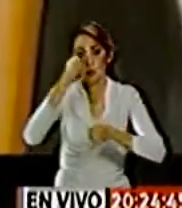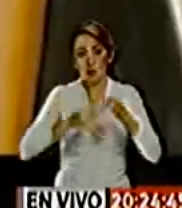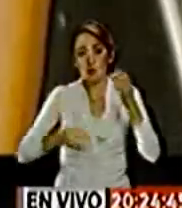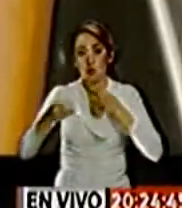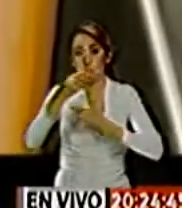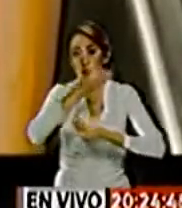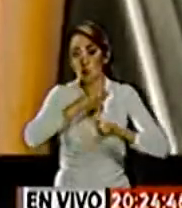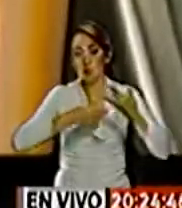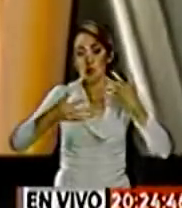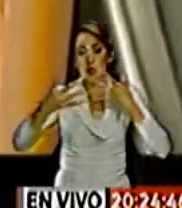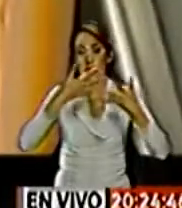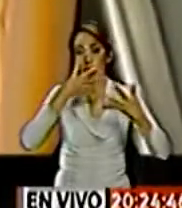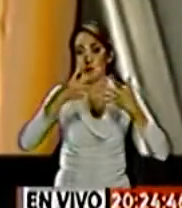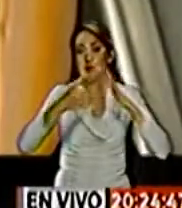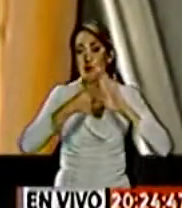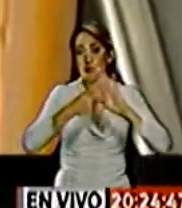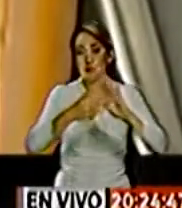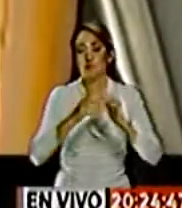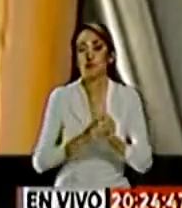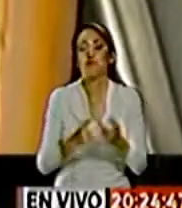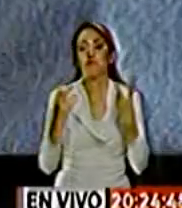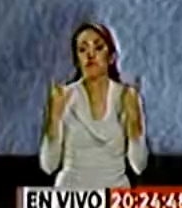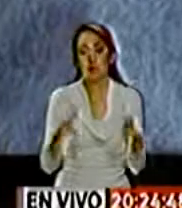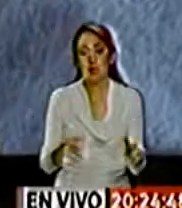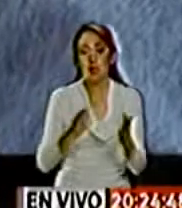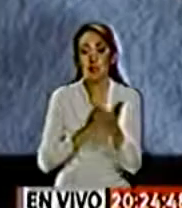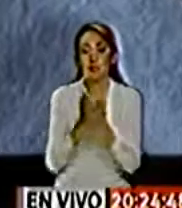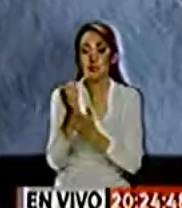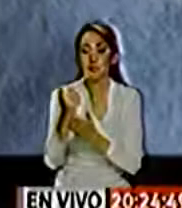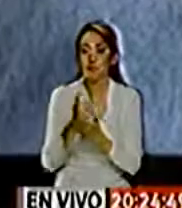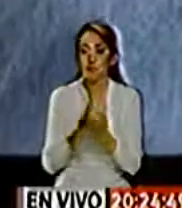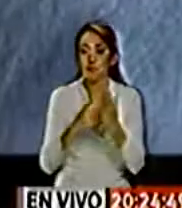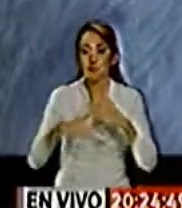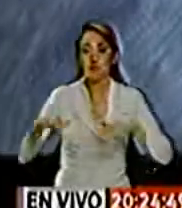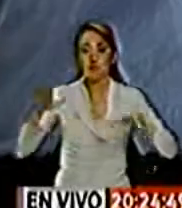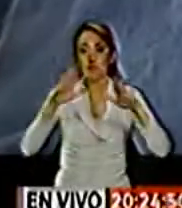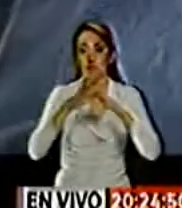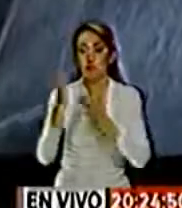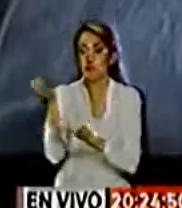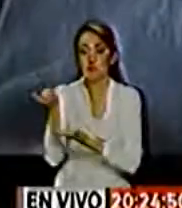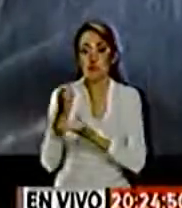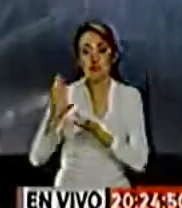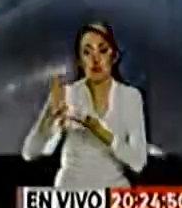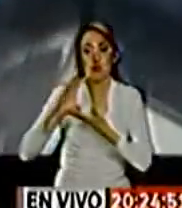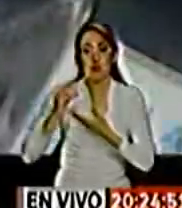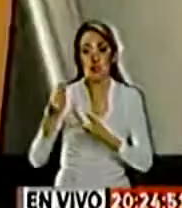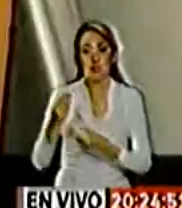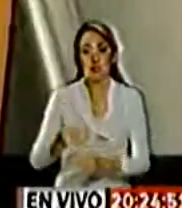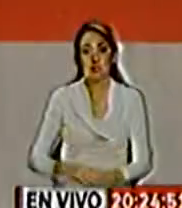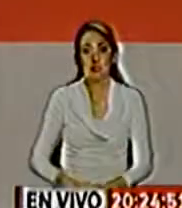deben transparentar las acciones. Aspira a que se viabilicen las jubilaciones. Valeria Villarroel, Telediario.